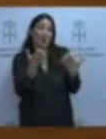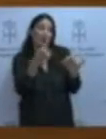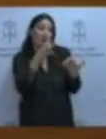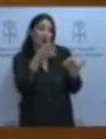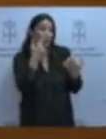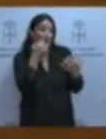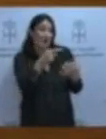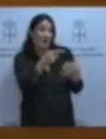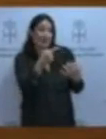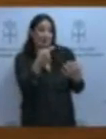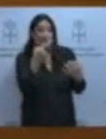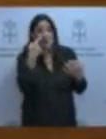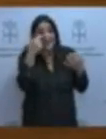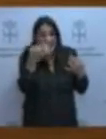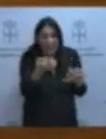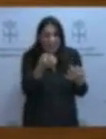ley.